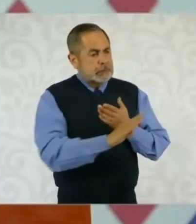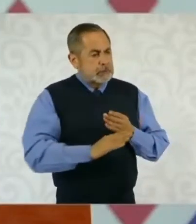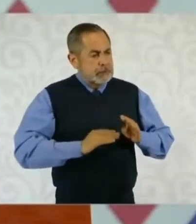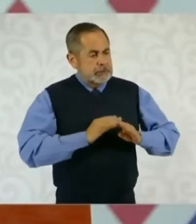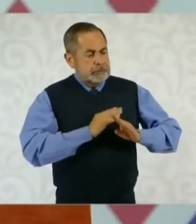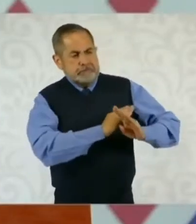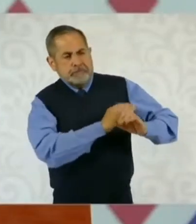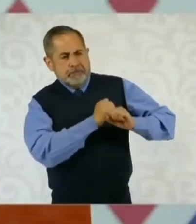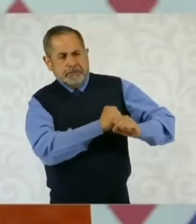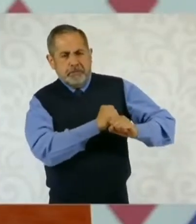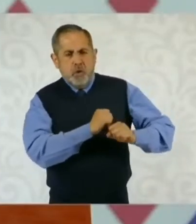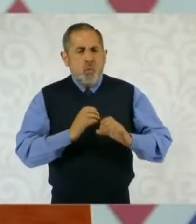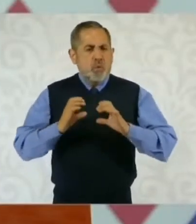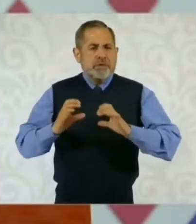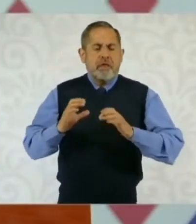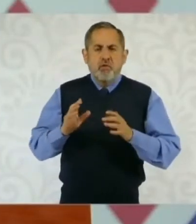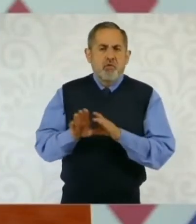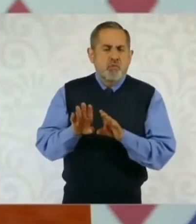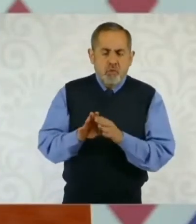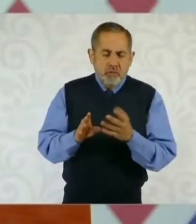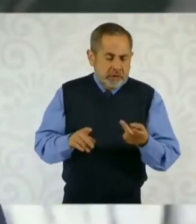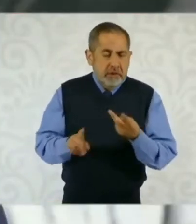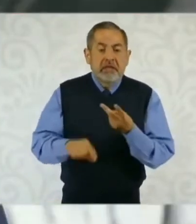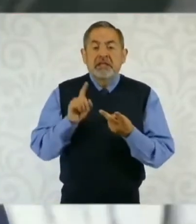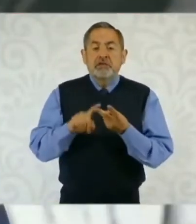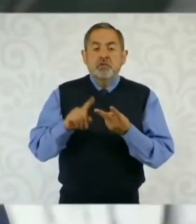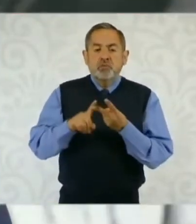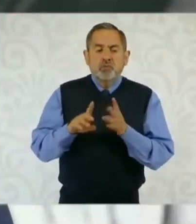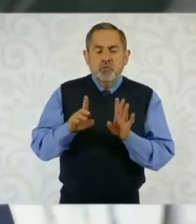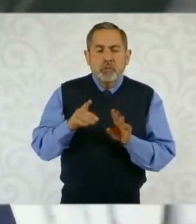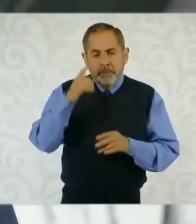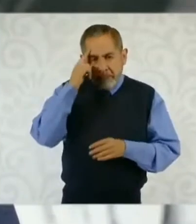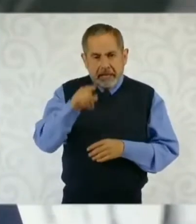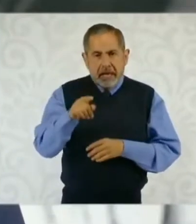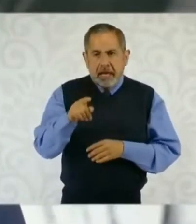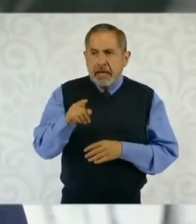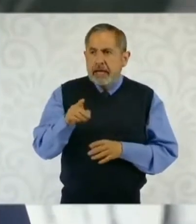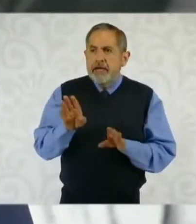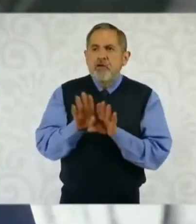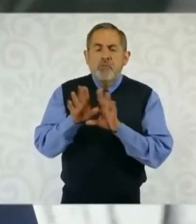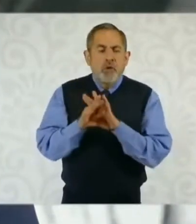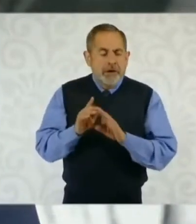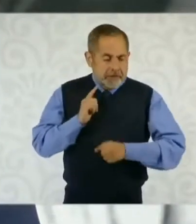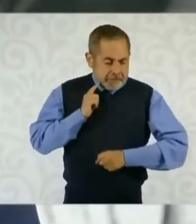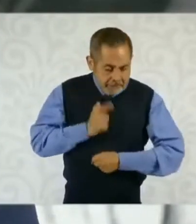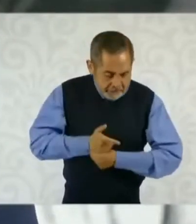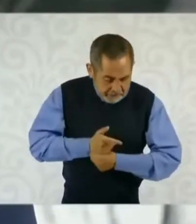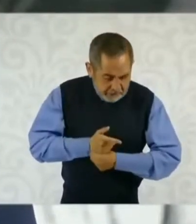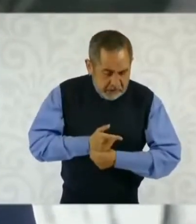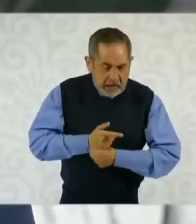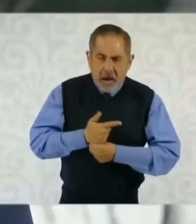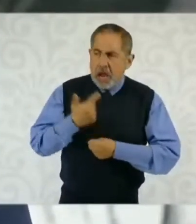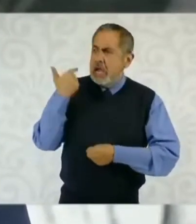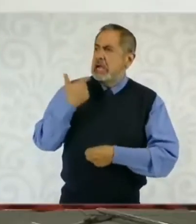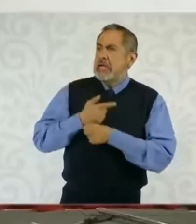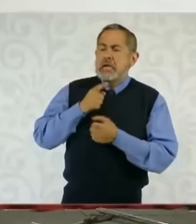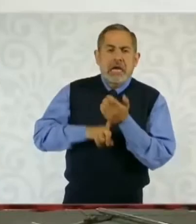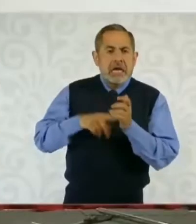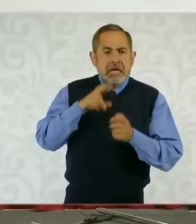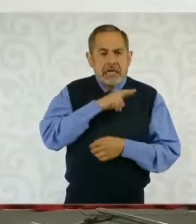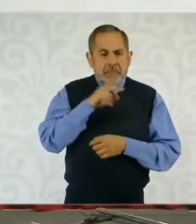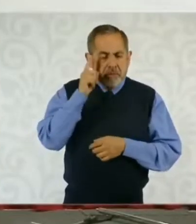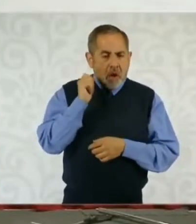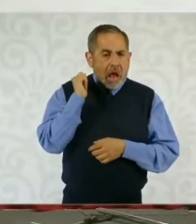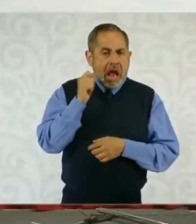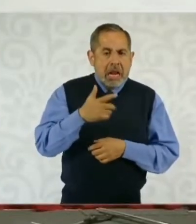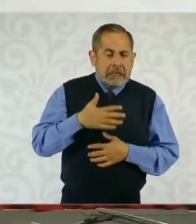no ocurra y en la segunda parte de la presentación, cómo podemos identificar en forma temprana